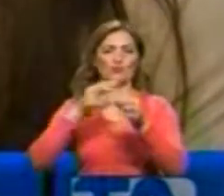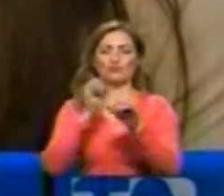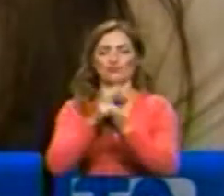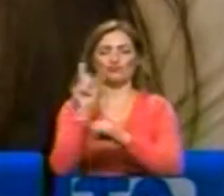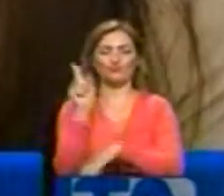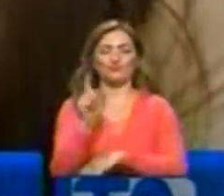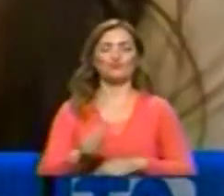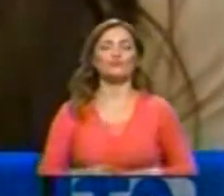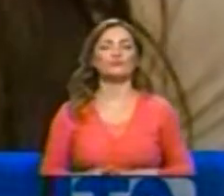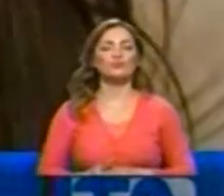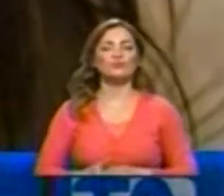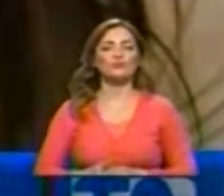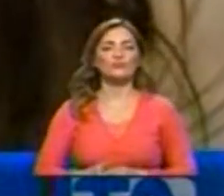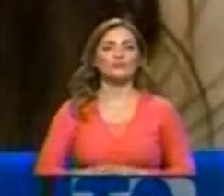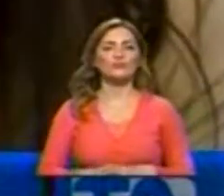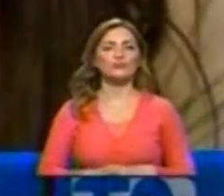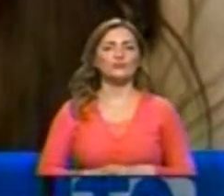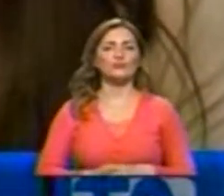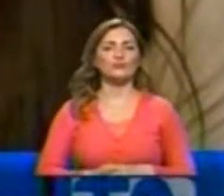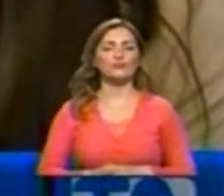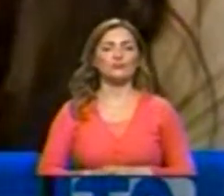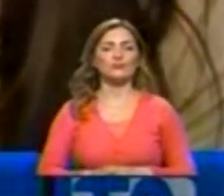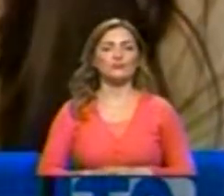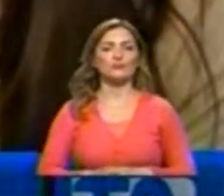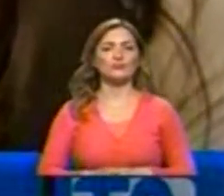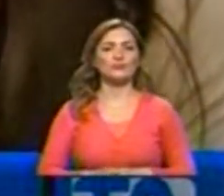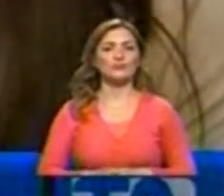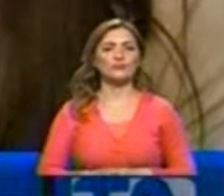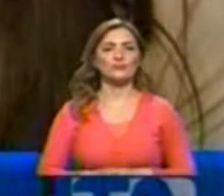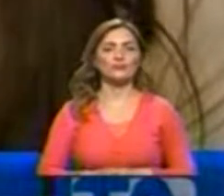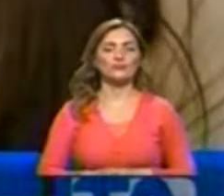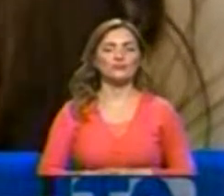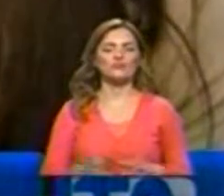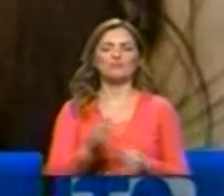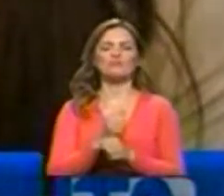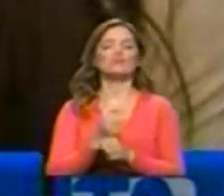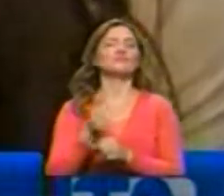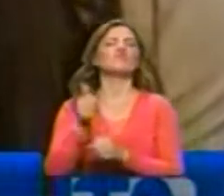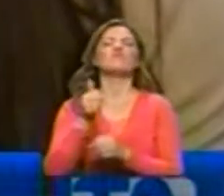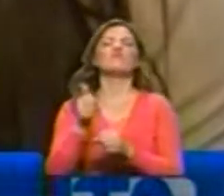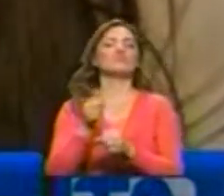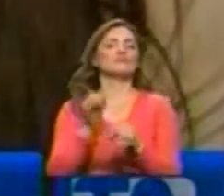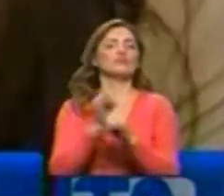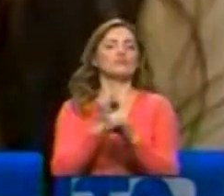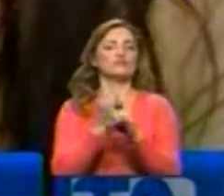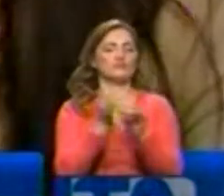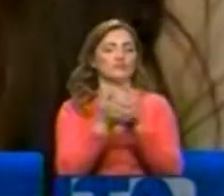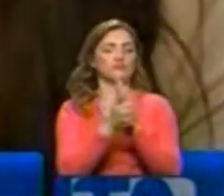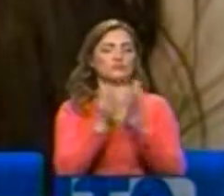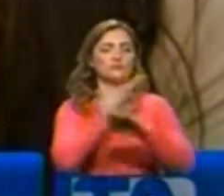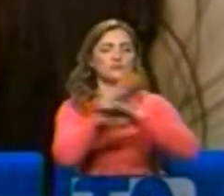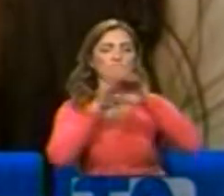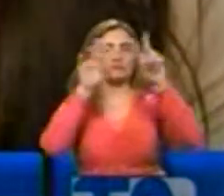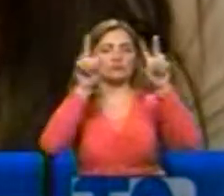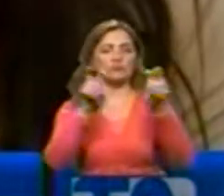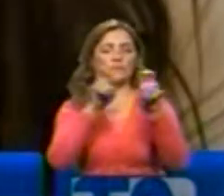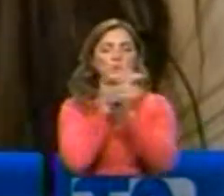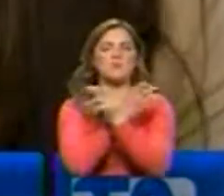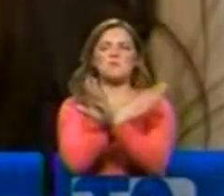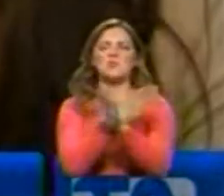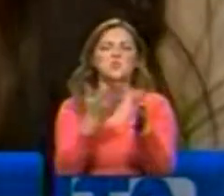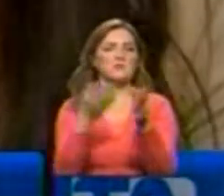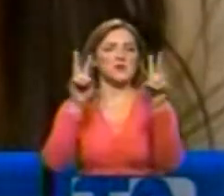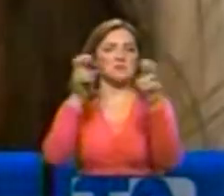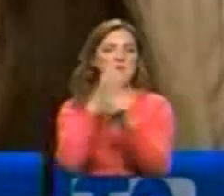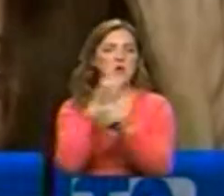institución educativa. Una de las acciones que se desarrolló en la misma institución educativa es una capacitación sobre temas de prevención